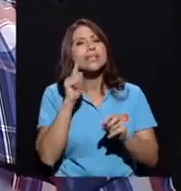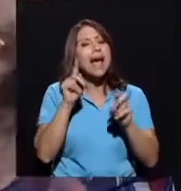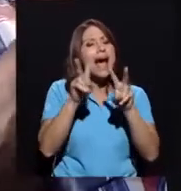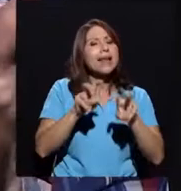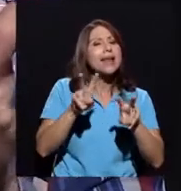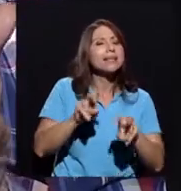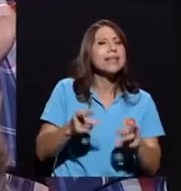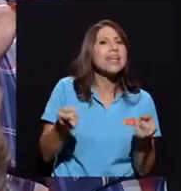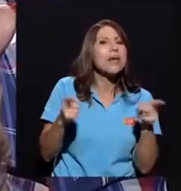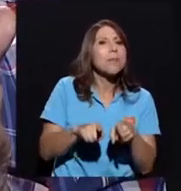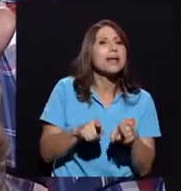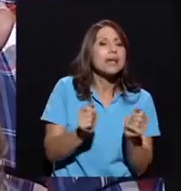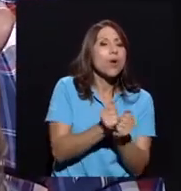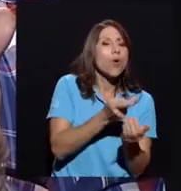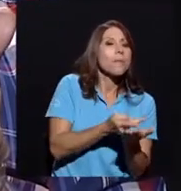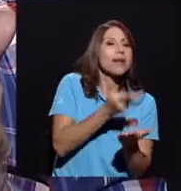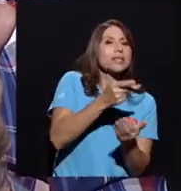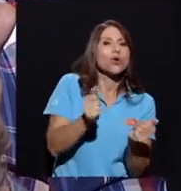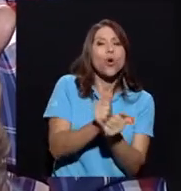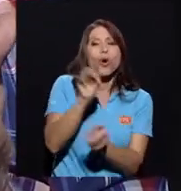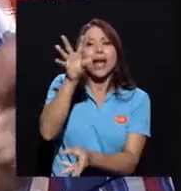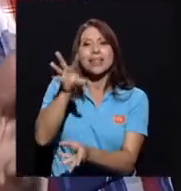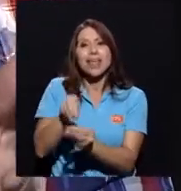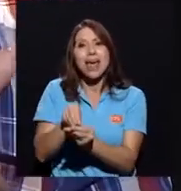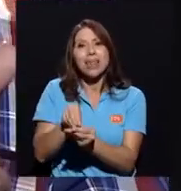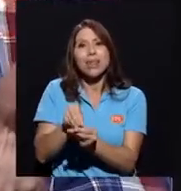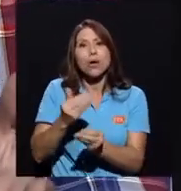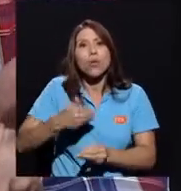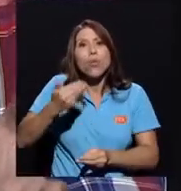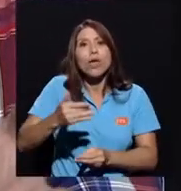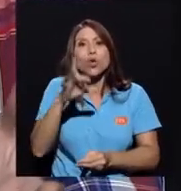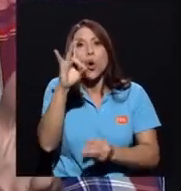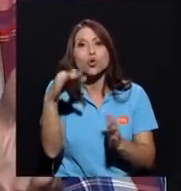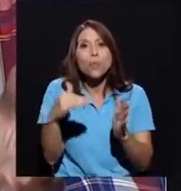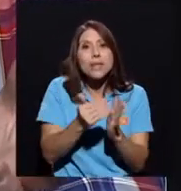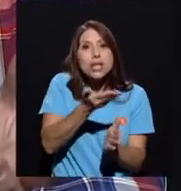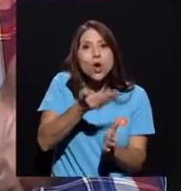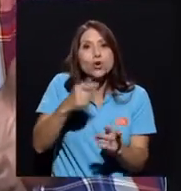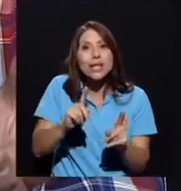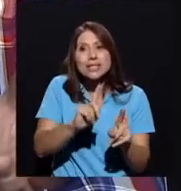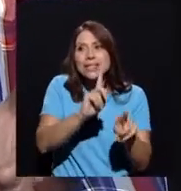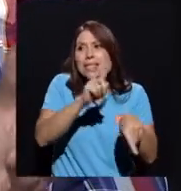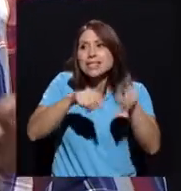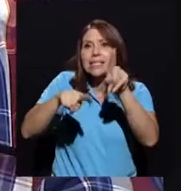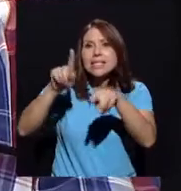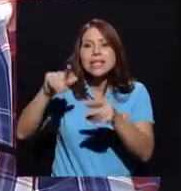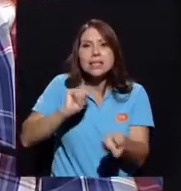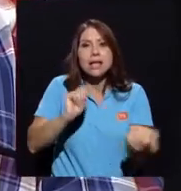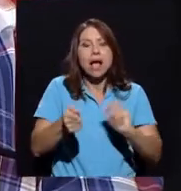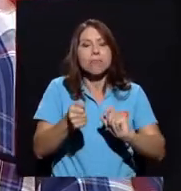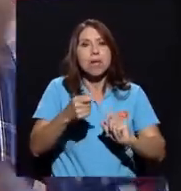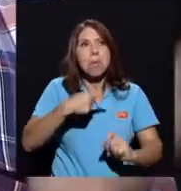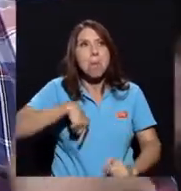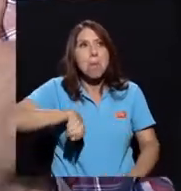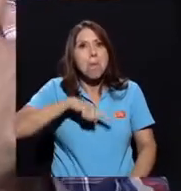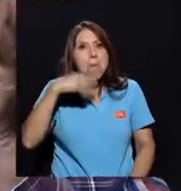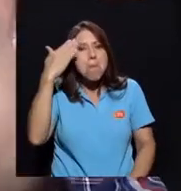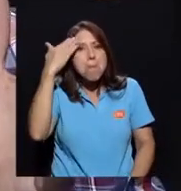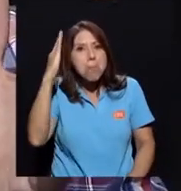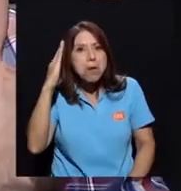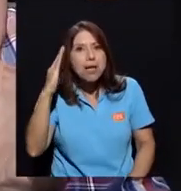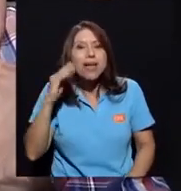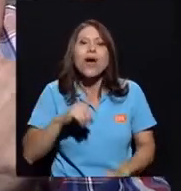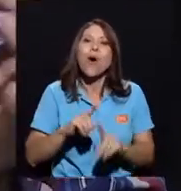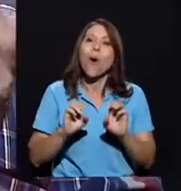cuando ocho mil cosas distintas cambian de no tenemos la menor idea entonces bueno suponga que nada más